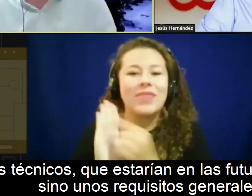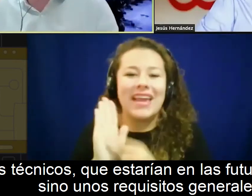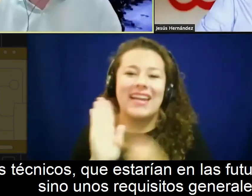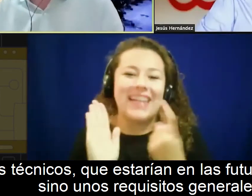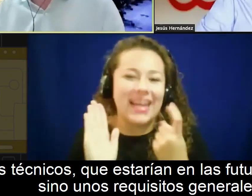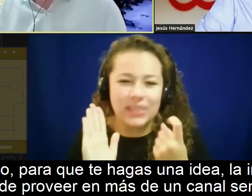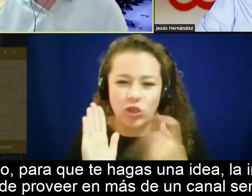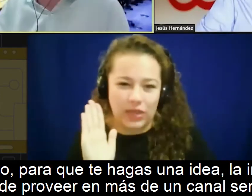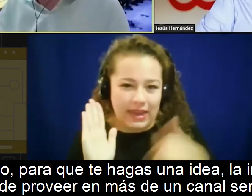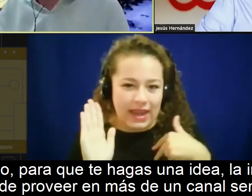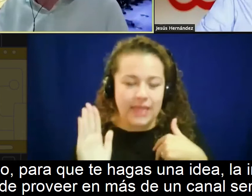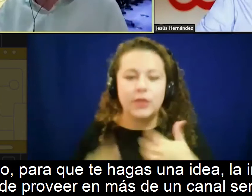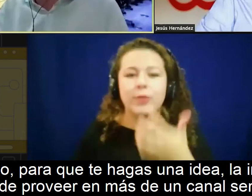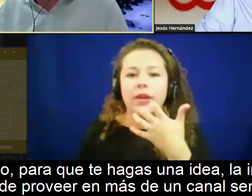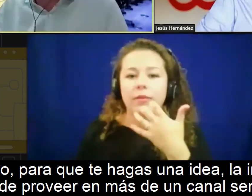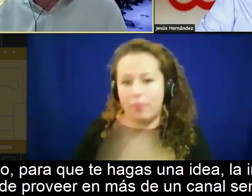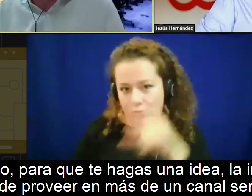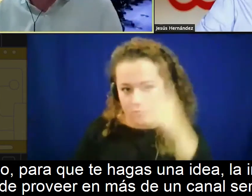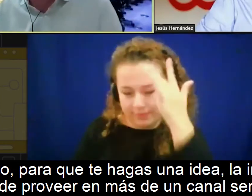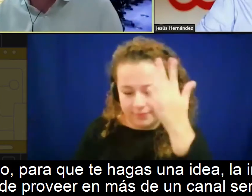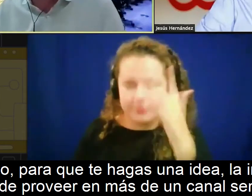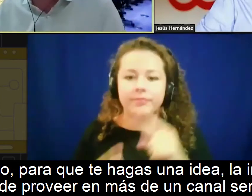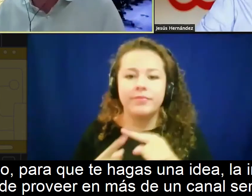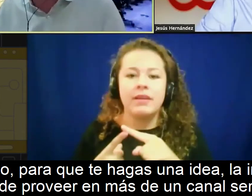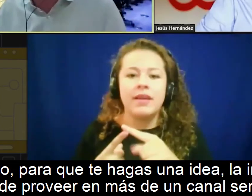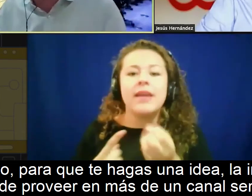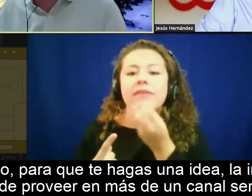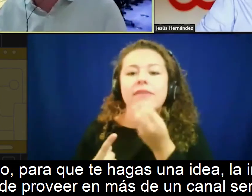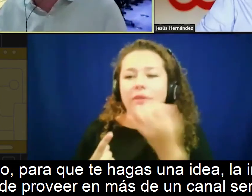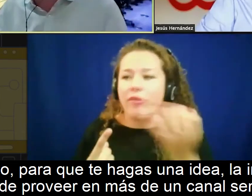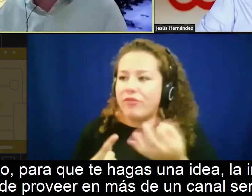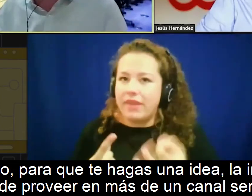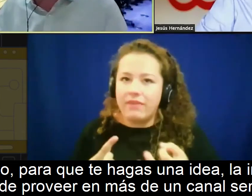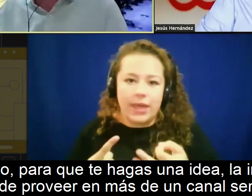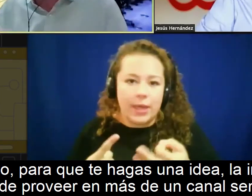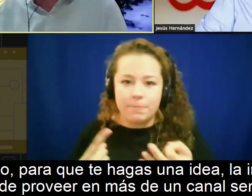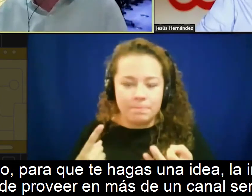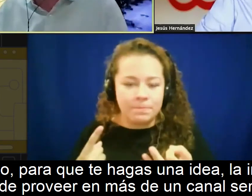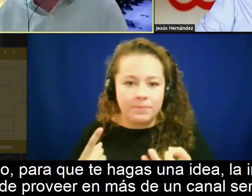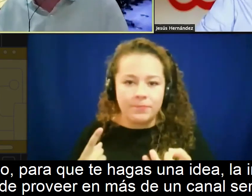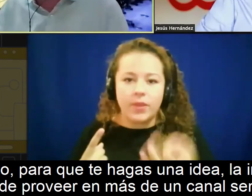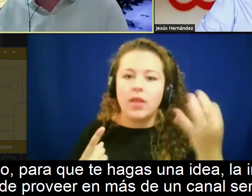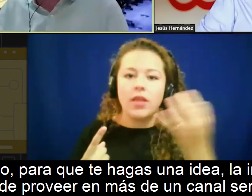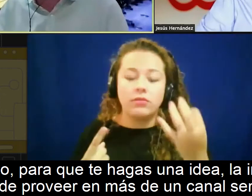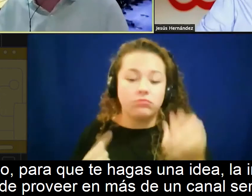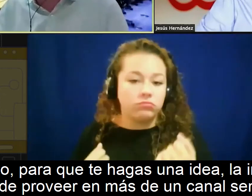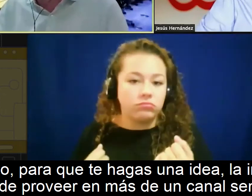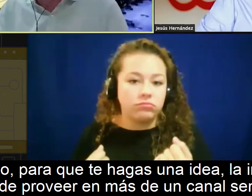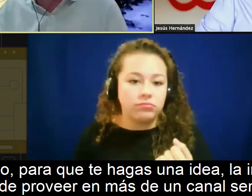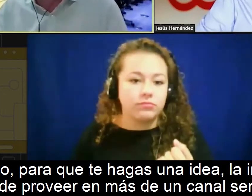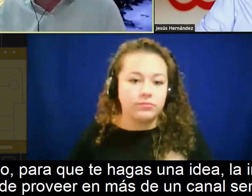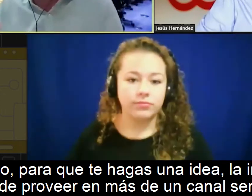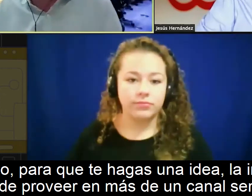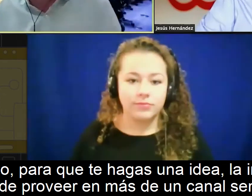por ejemplo, para que te hagas una idea, pues la información debe ser se ha de proveer